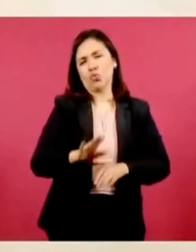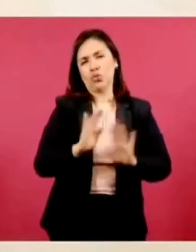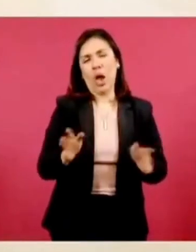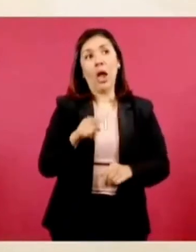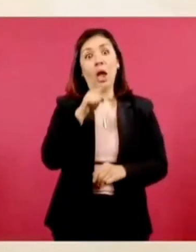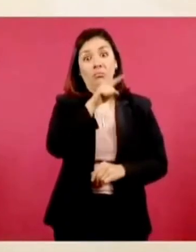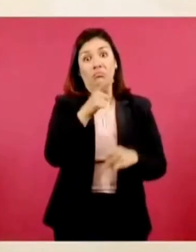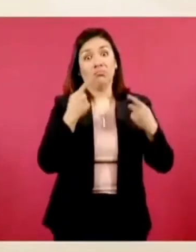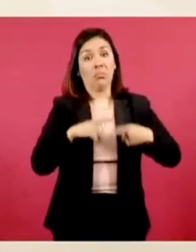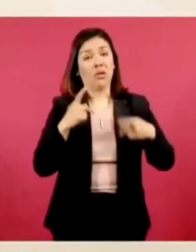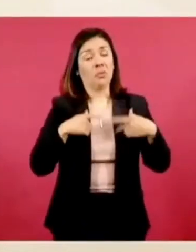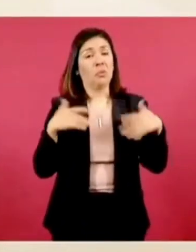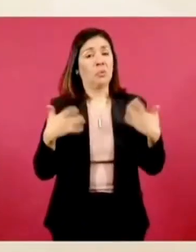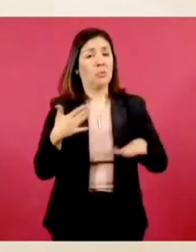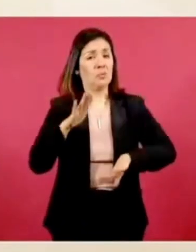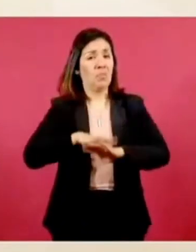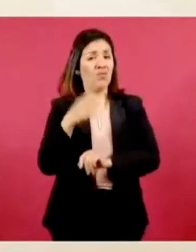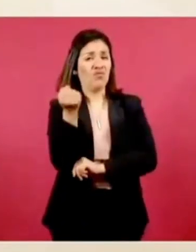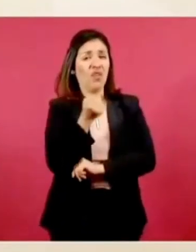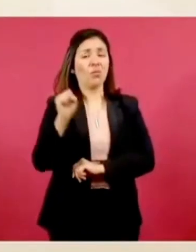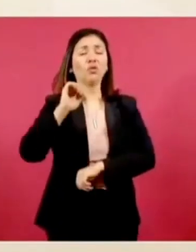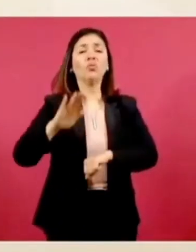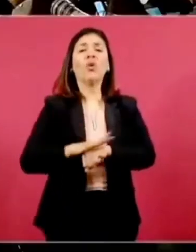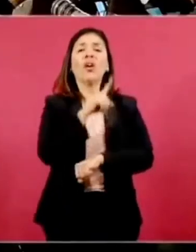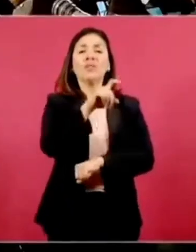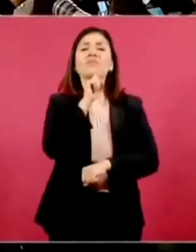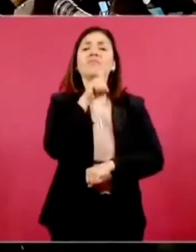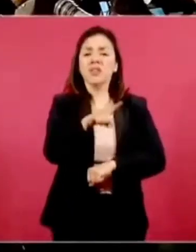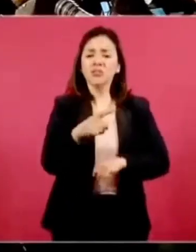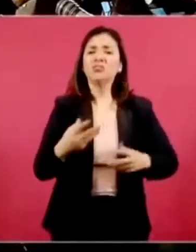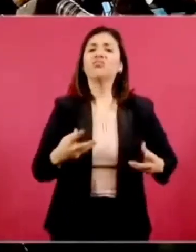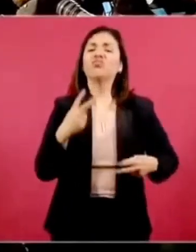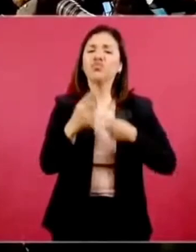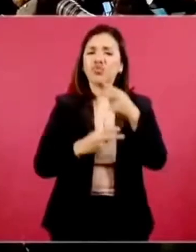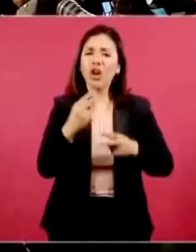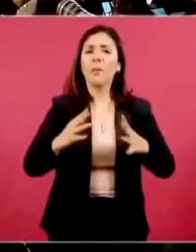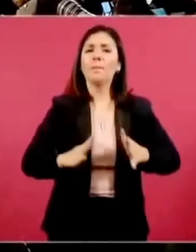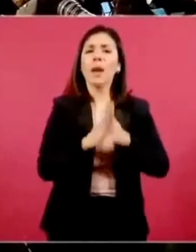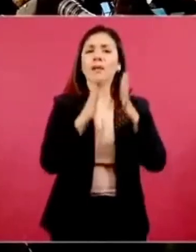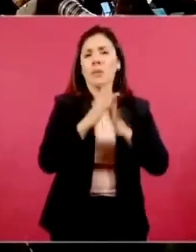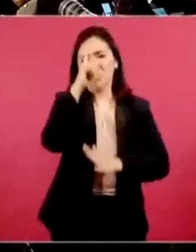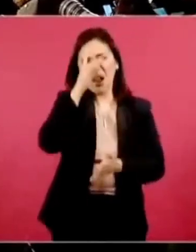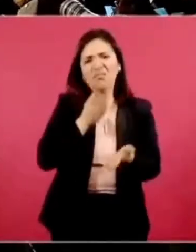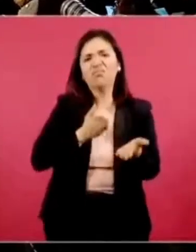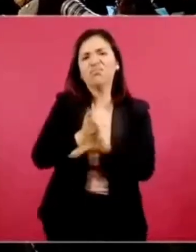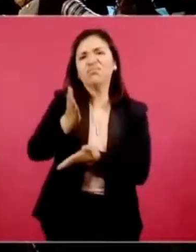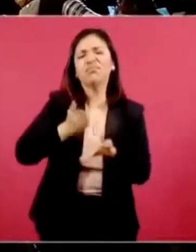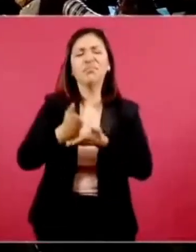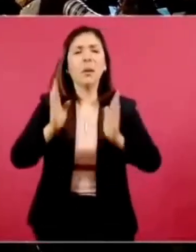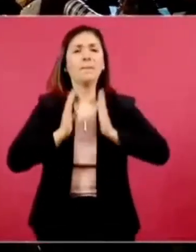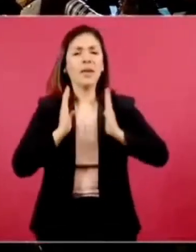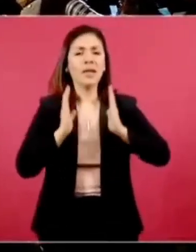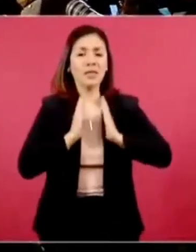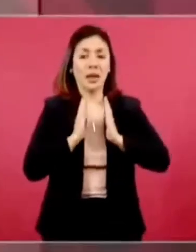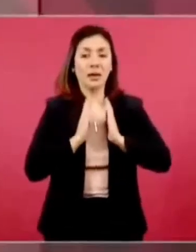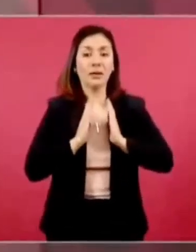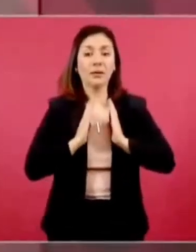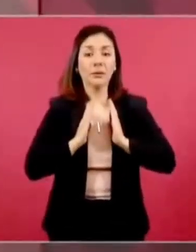muy buena fama por haber participado en intervenciones militares.